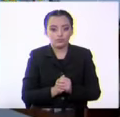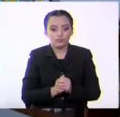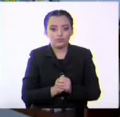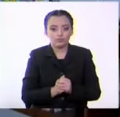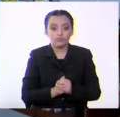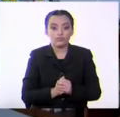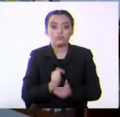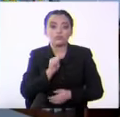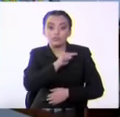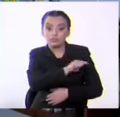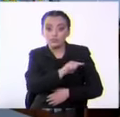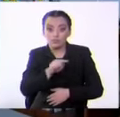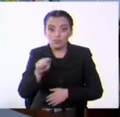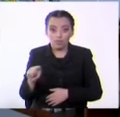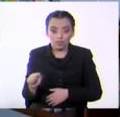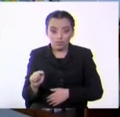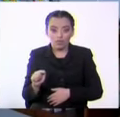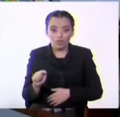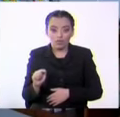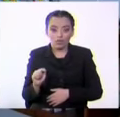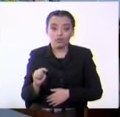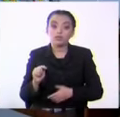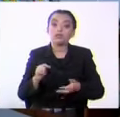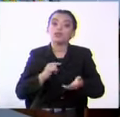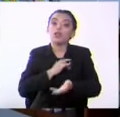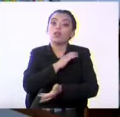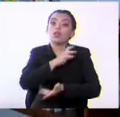Esto es lo que obtenemos de la naturaleza.